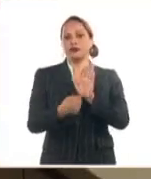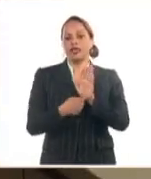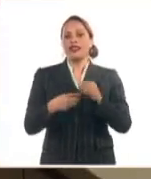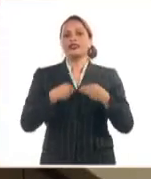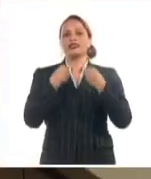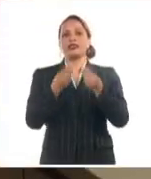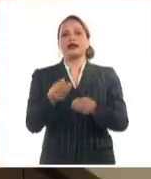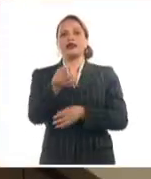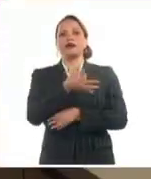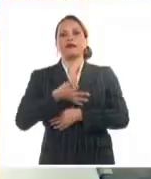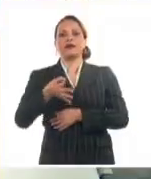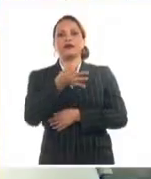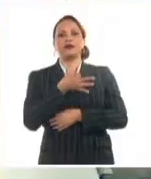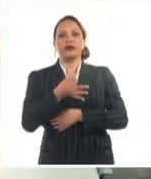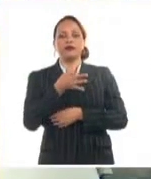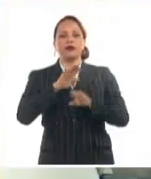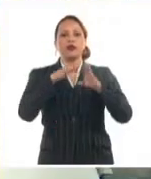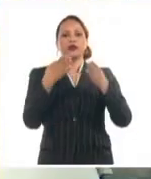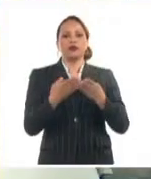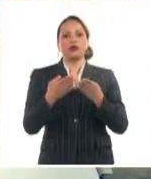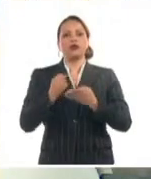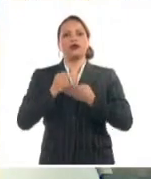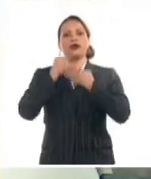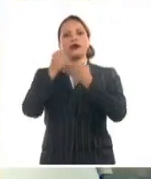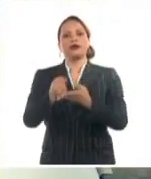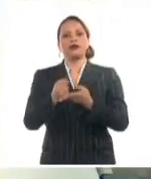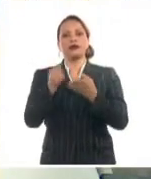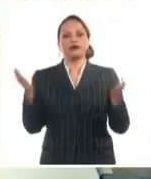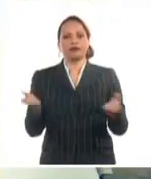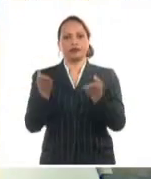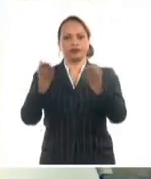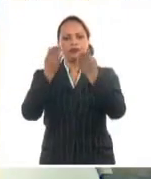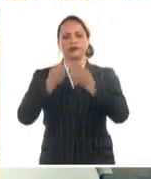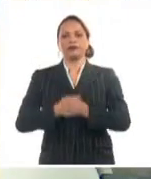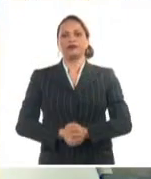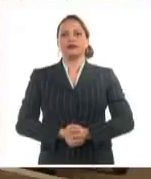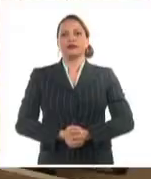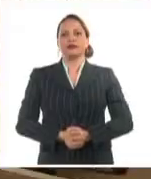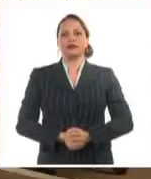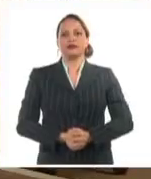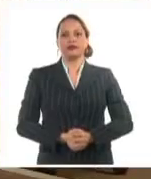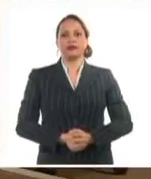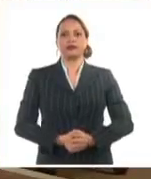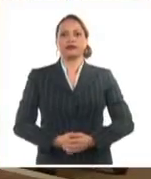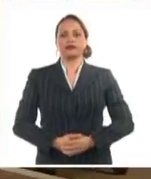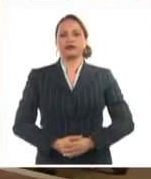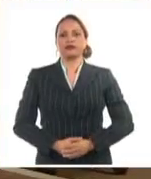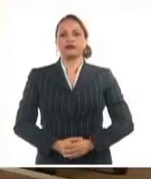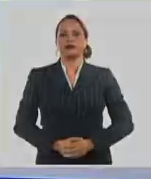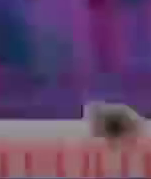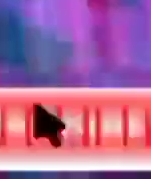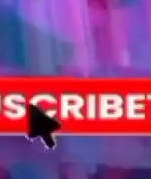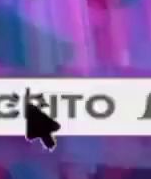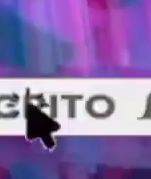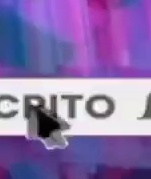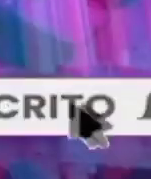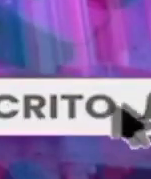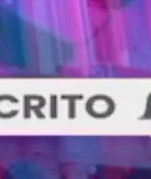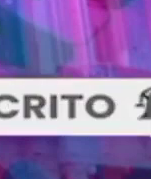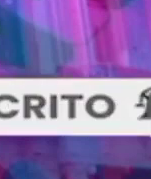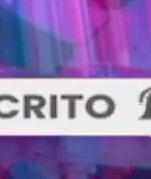las prerrogativas que permitan un desarrollo endógeno. Rosana Thompson Casamayor, Canal Cubano de Noticias.